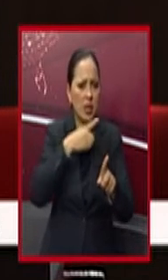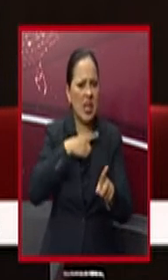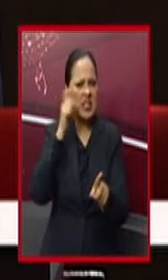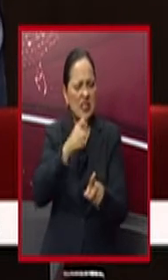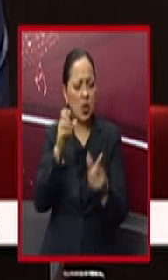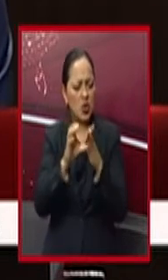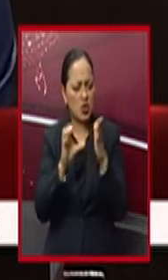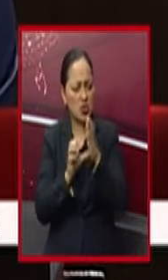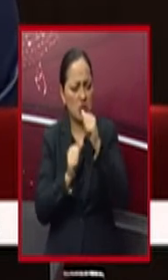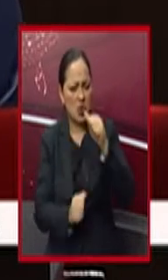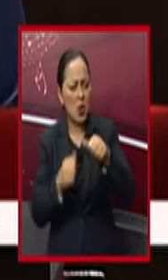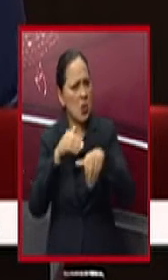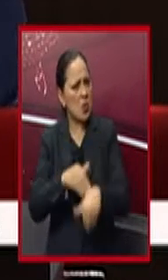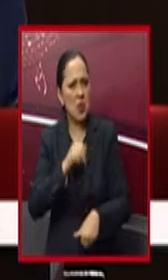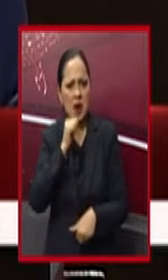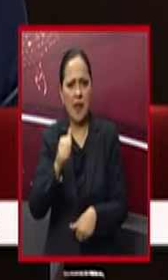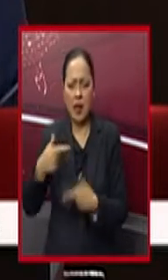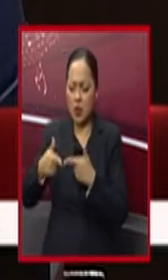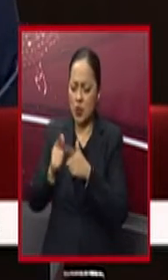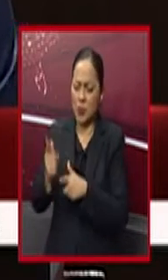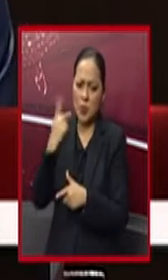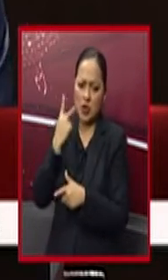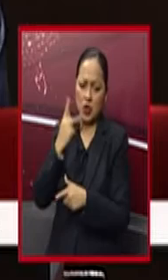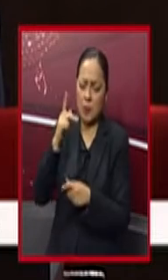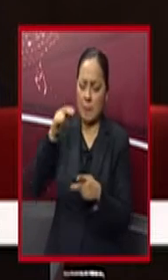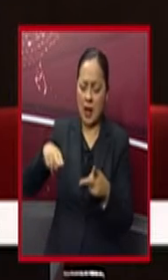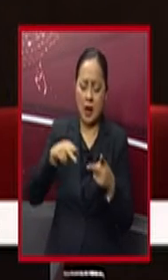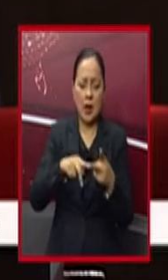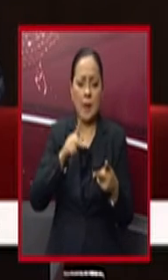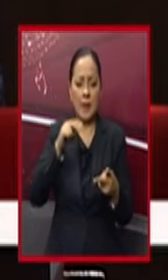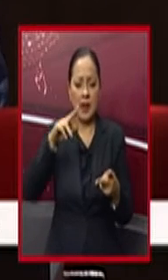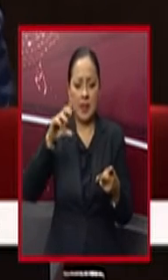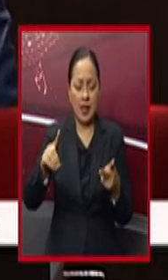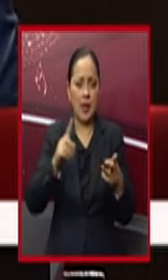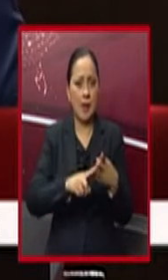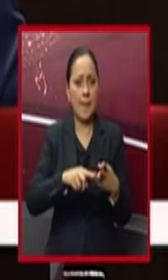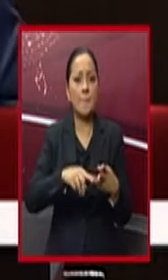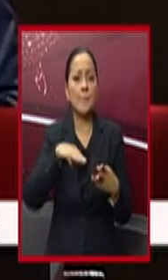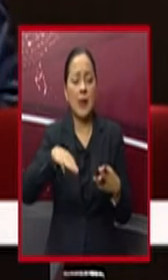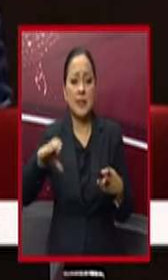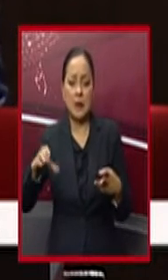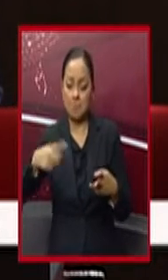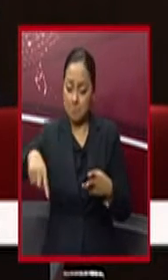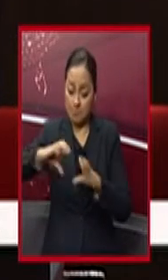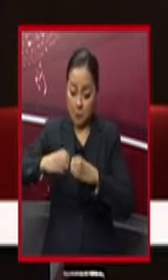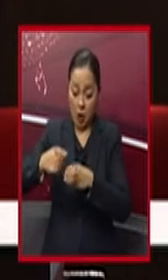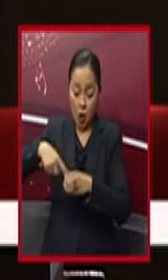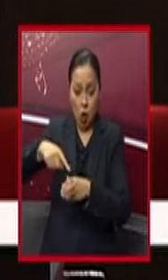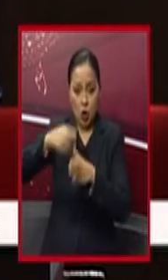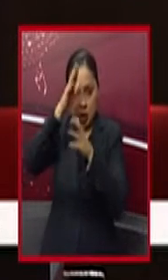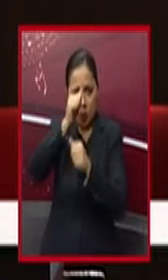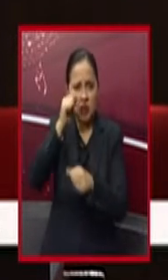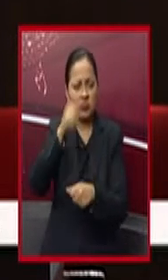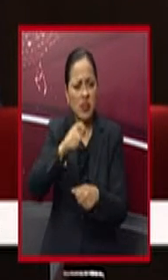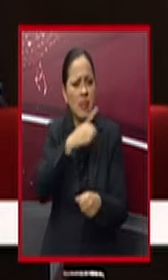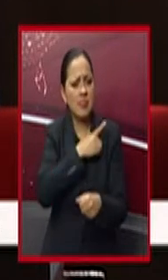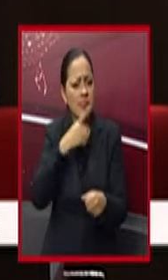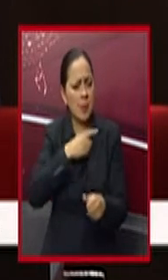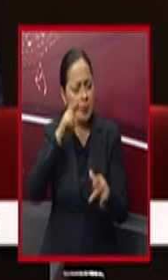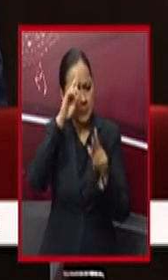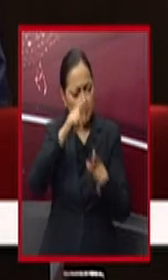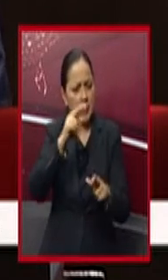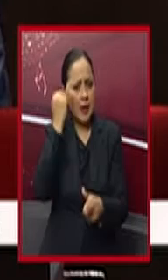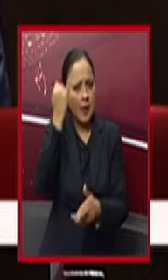inconstitucionalidad promovida por el PAN, el PRD y Movimiento Ciudadano para que se respete el espíritu original de